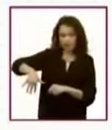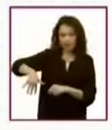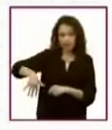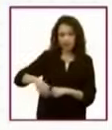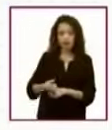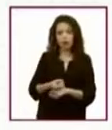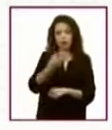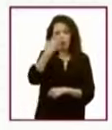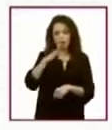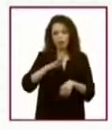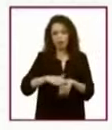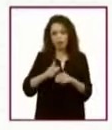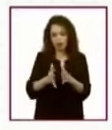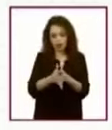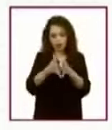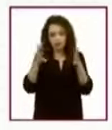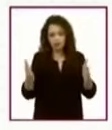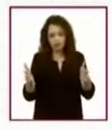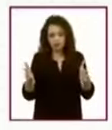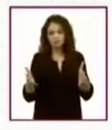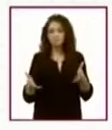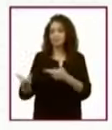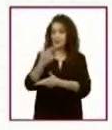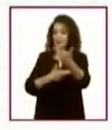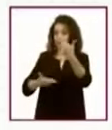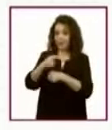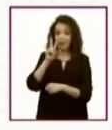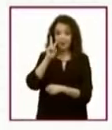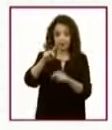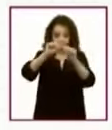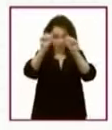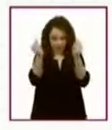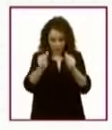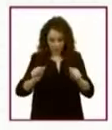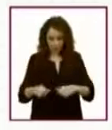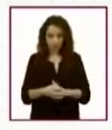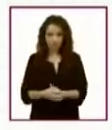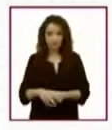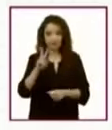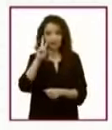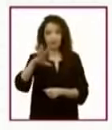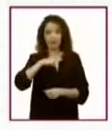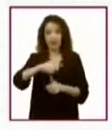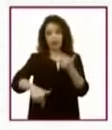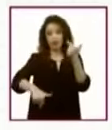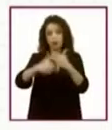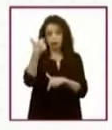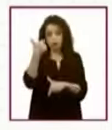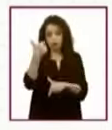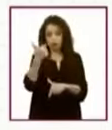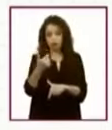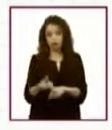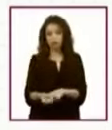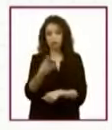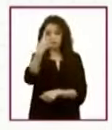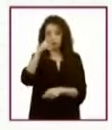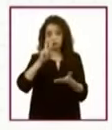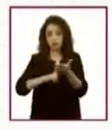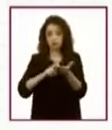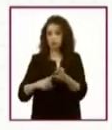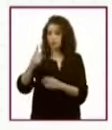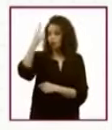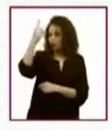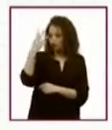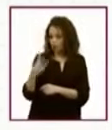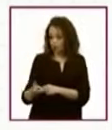aumentó? Volvamos con nuestra figura. Ahora tenemos 12 segmentos que miden 1/3 de metro. A cada uno